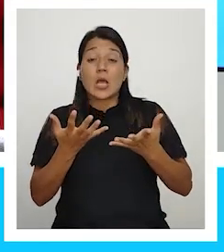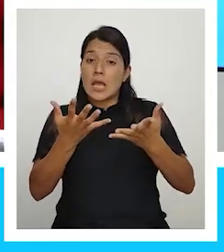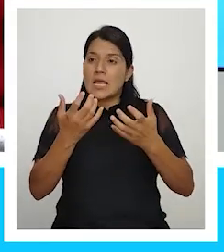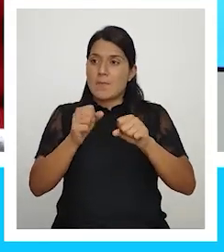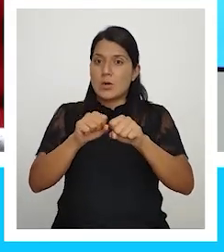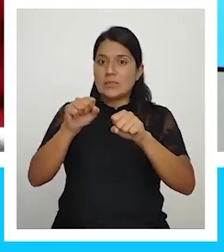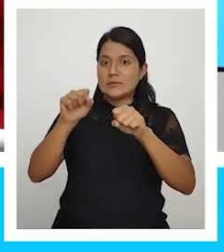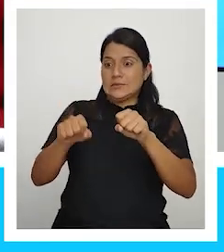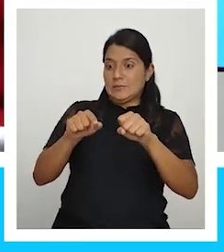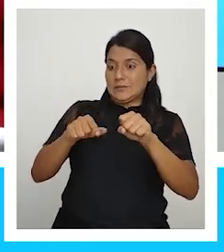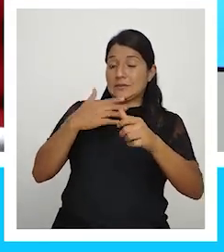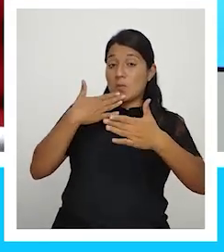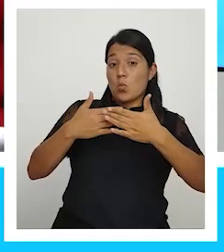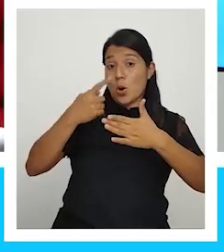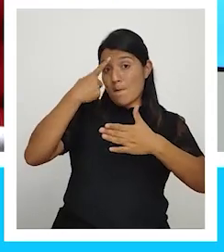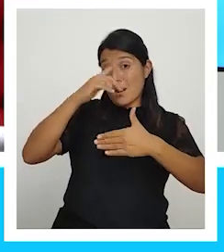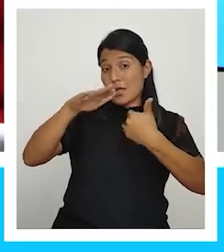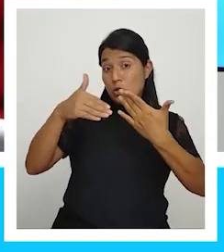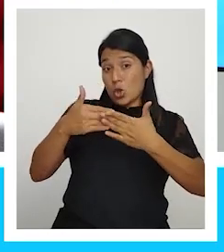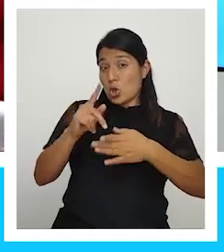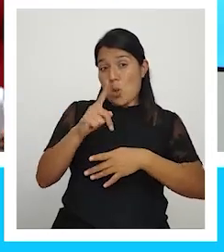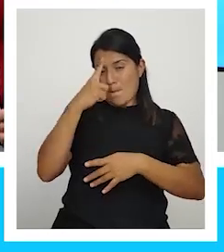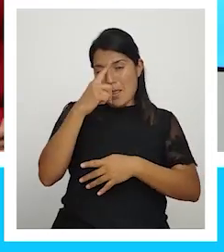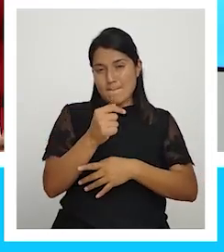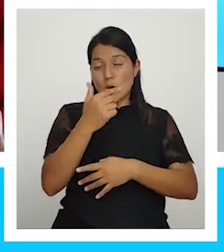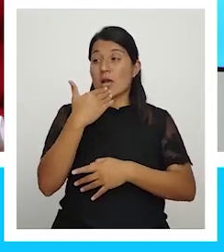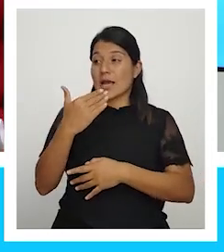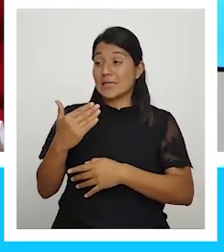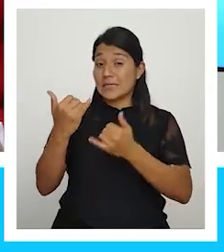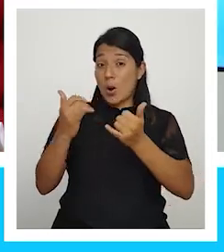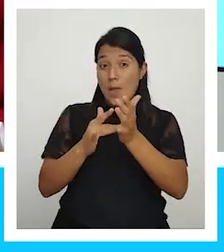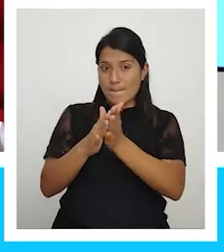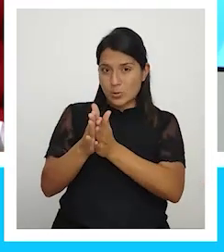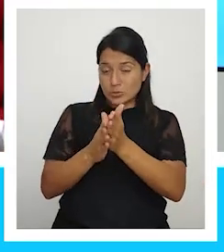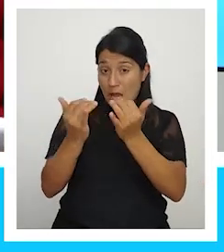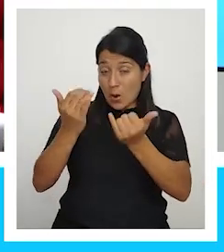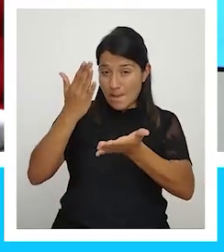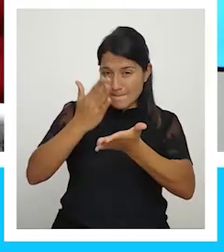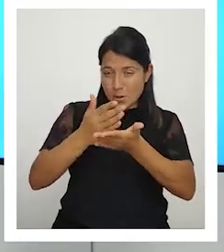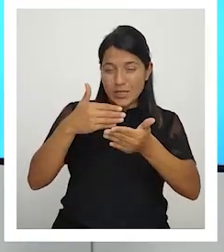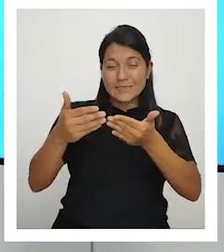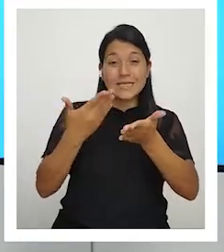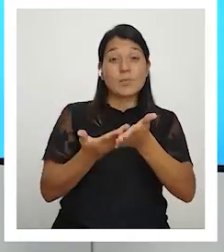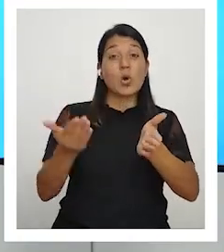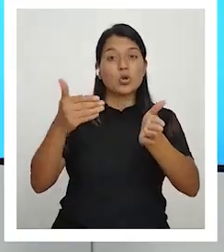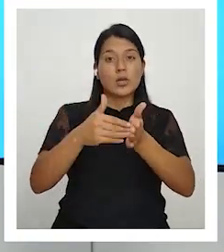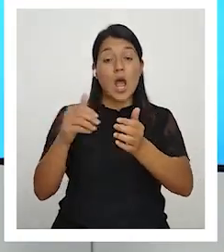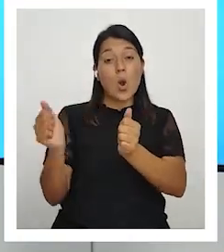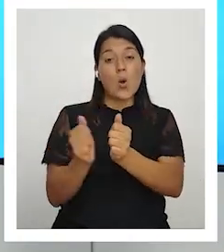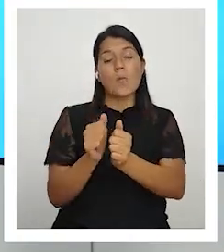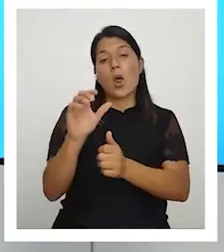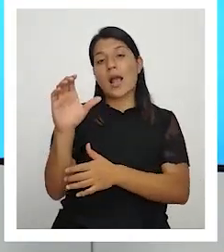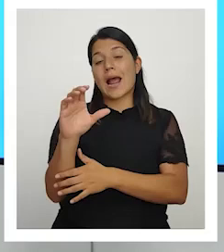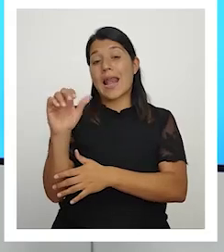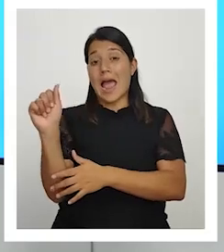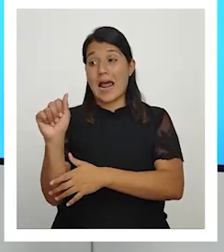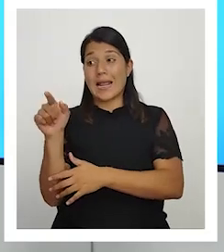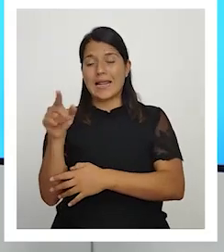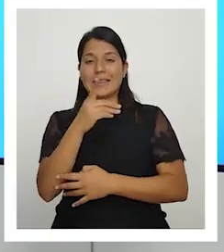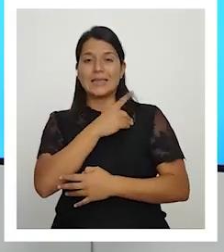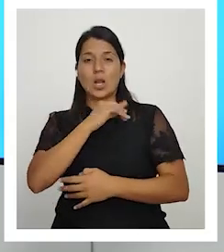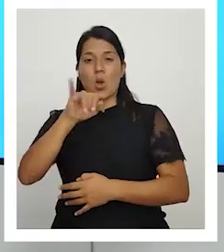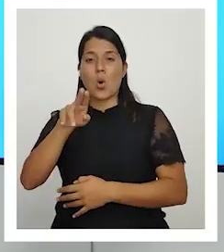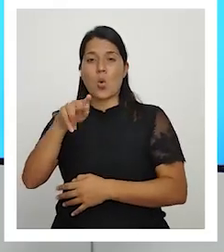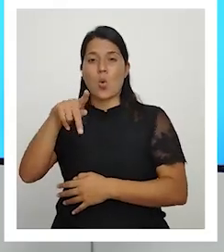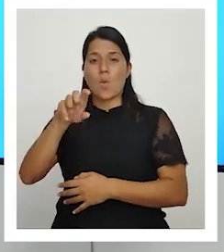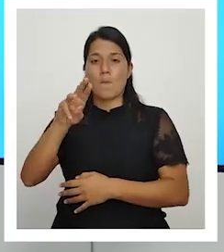exitoso para todos, ¿verdad?, y no solo para unos pocos. Gracias, don Carlos. Vamos a aprovechar, hacemos una pausa y ya casi volvemos. Nos acompaña don Carlos Arias de Jupema y